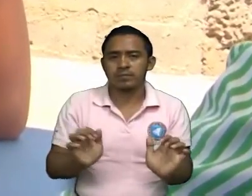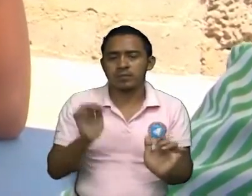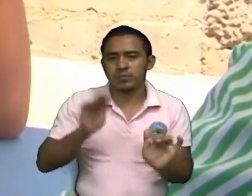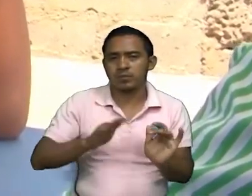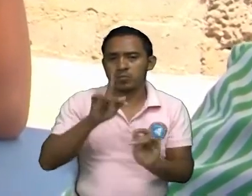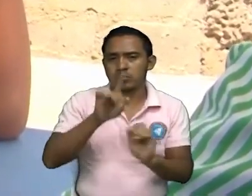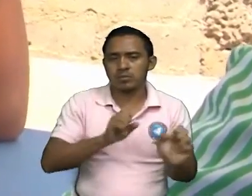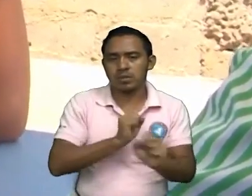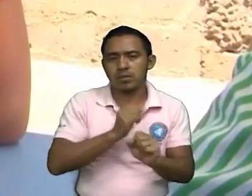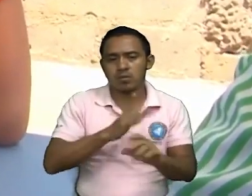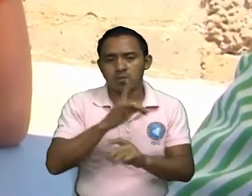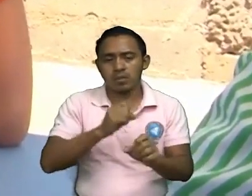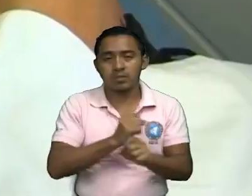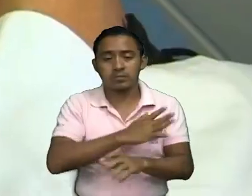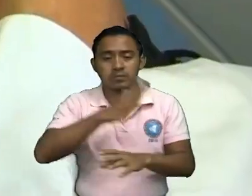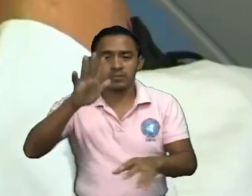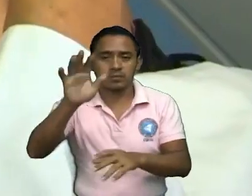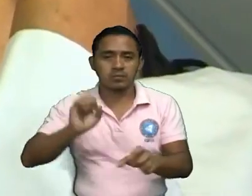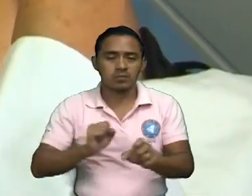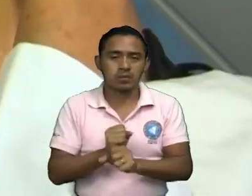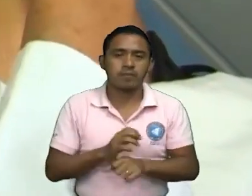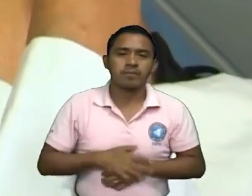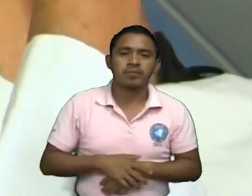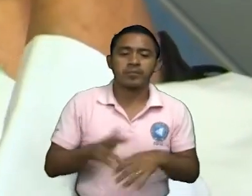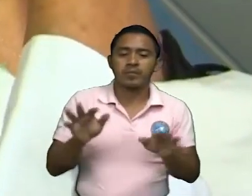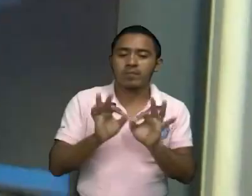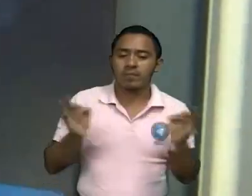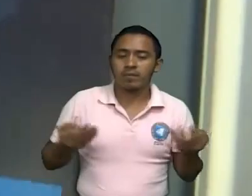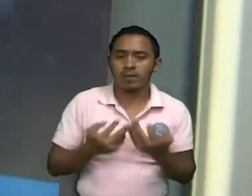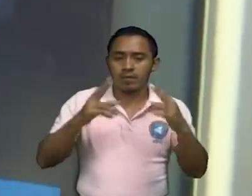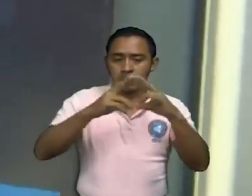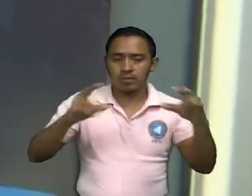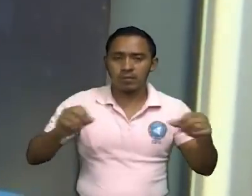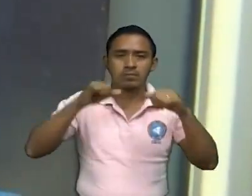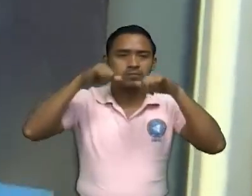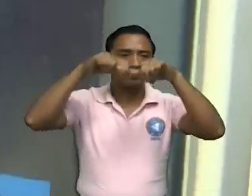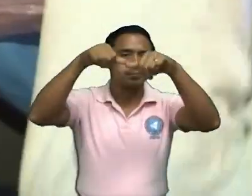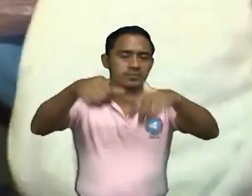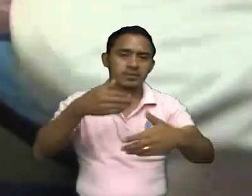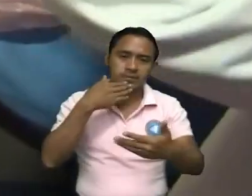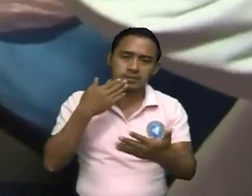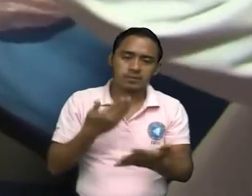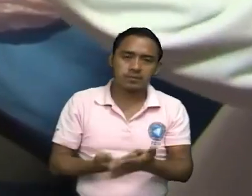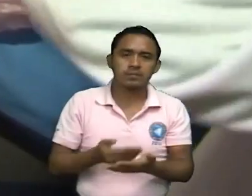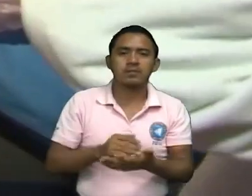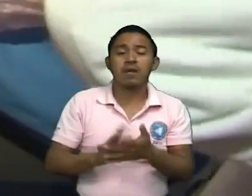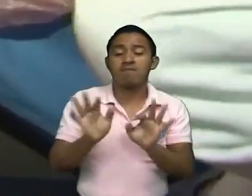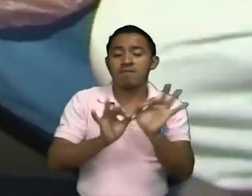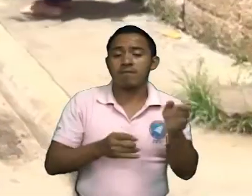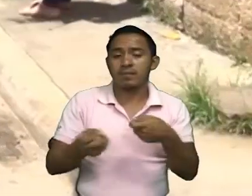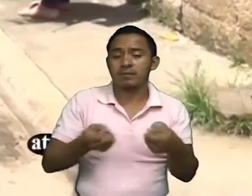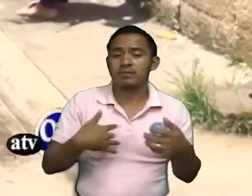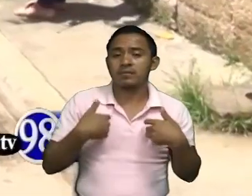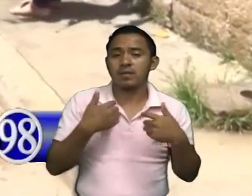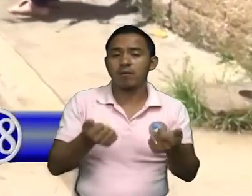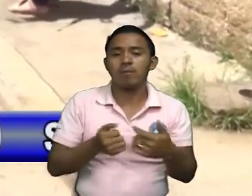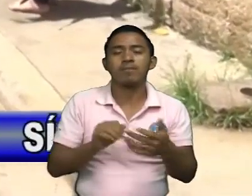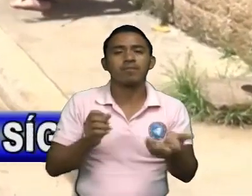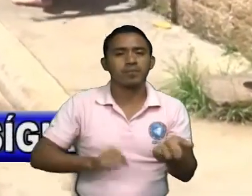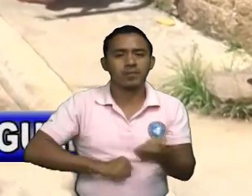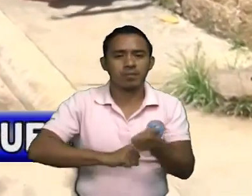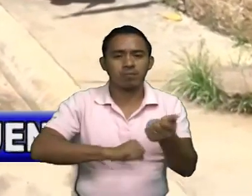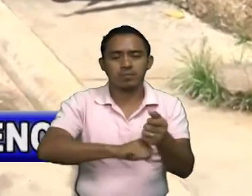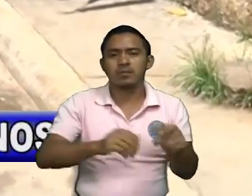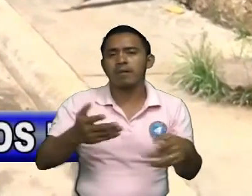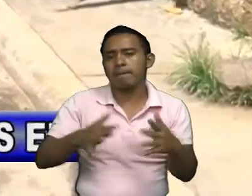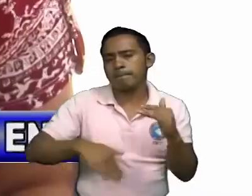de un año y de un año a cinco años. Las familias nicaragüenses siguen agradecidas con esta feria de salud que beneficia a